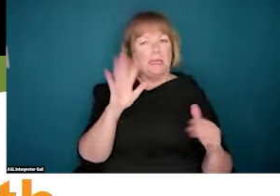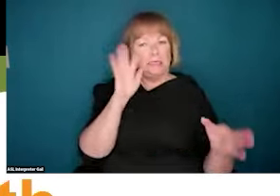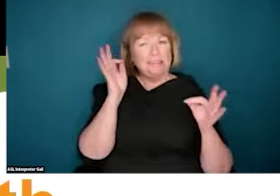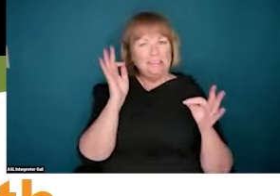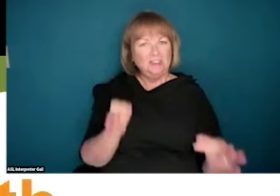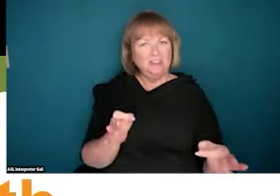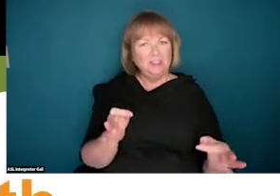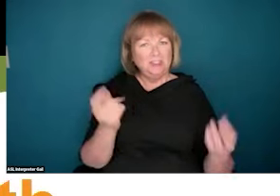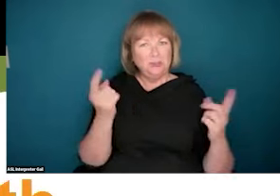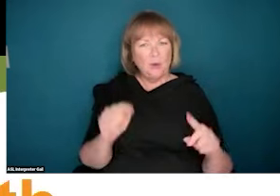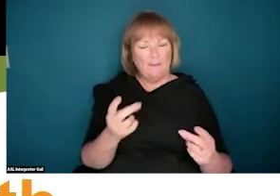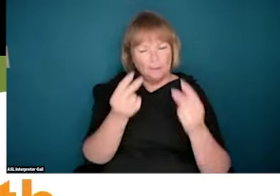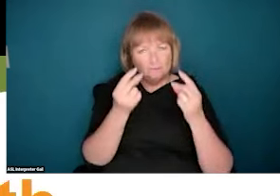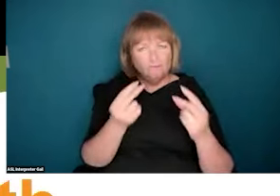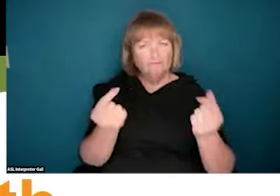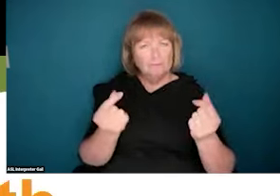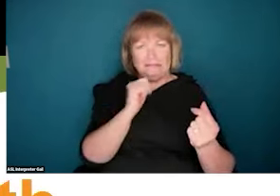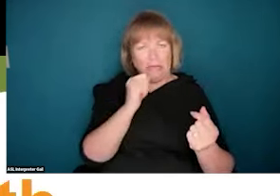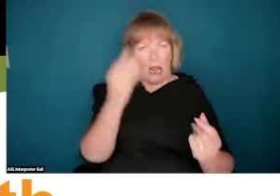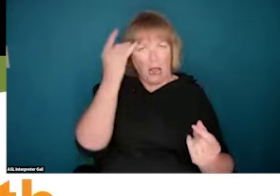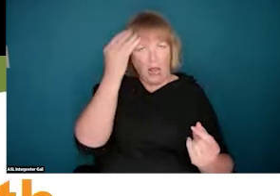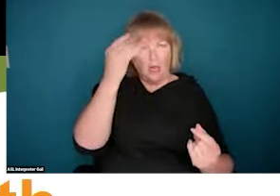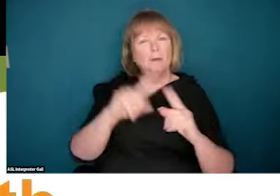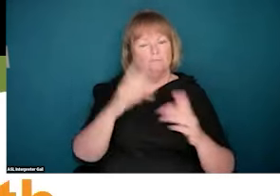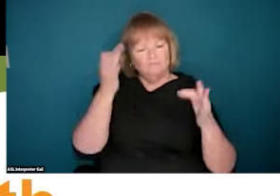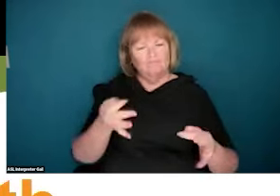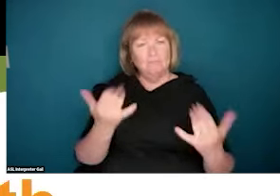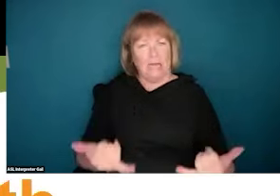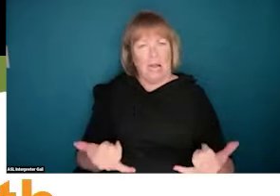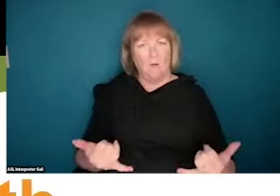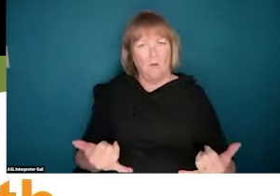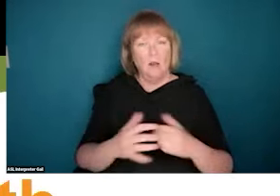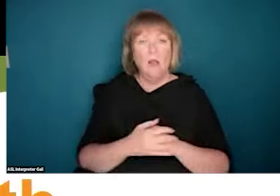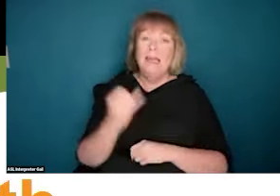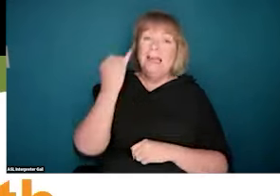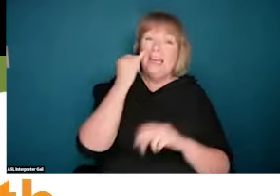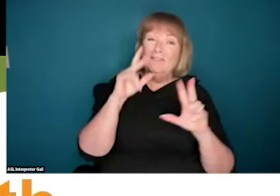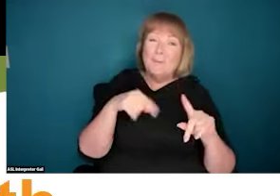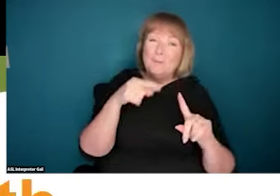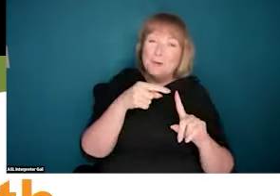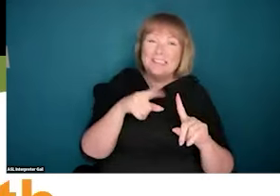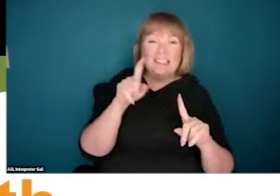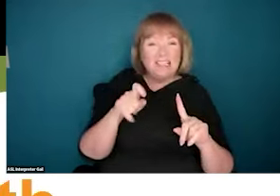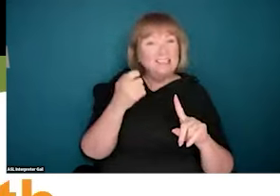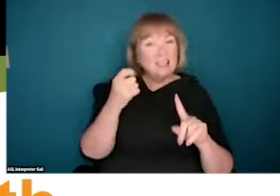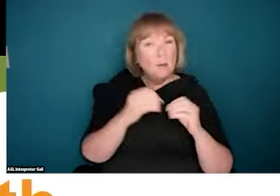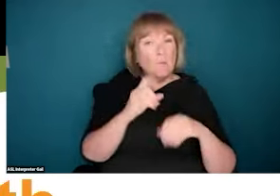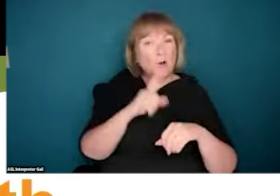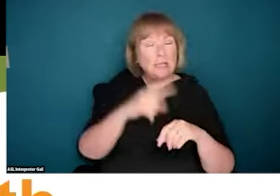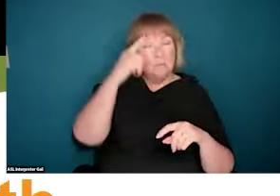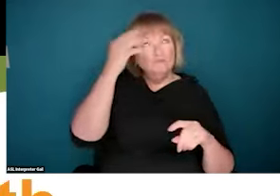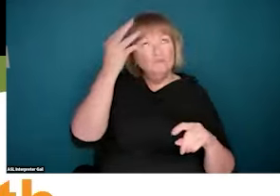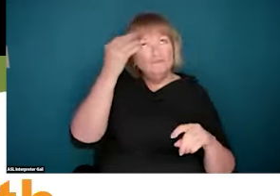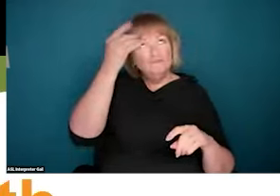esperar que se tome una decisión en un momento dado, ya, ahora. Y por algunas, las